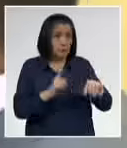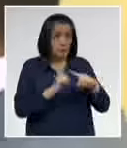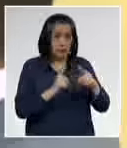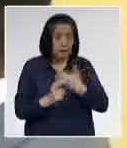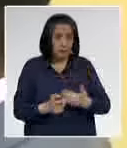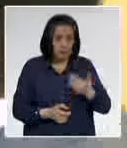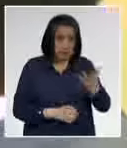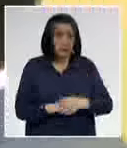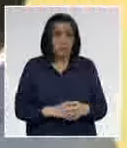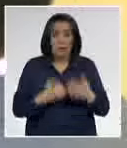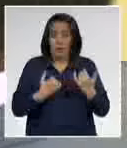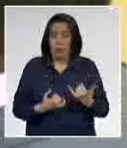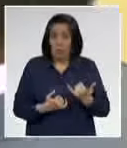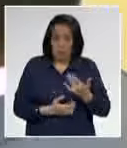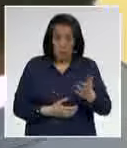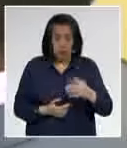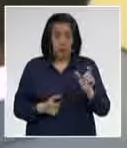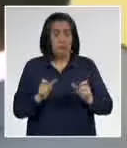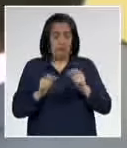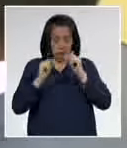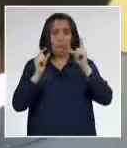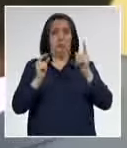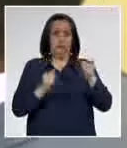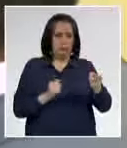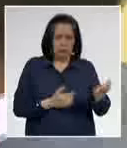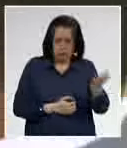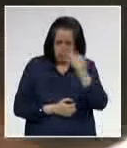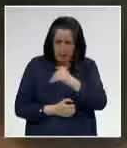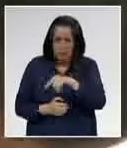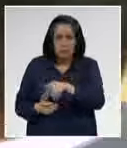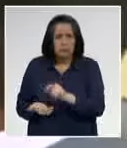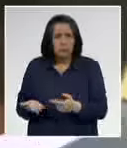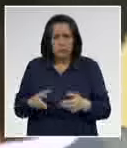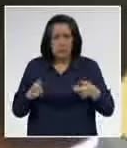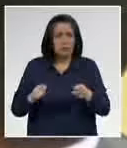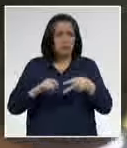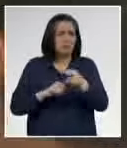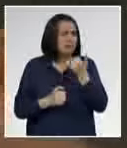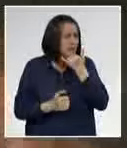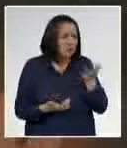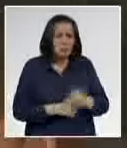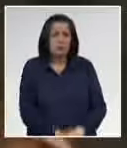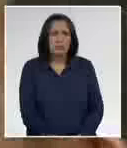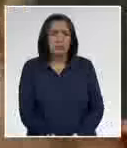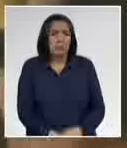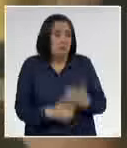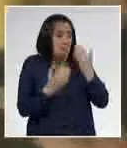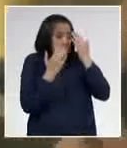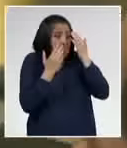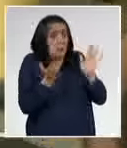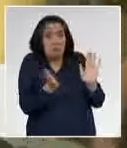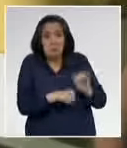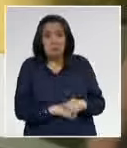este momento. Hoy día, adelante. A todos sorprendió que usted estaba convocado a una diligencia y está suspendido. ¿Qué ha sucedido exactamente? No lo sé. Llegó